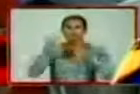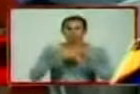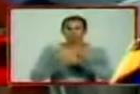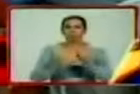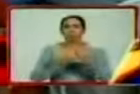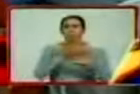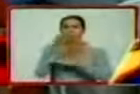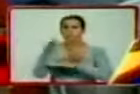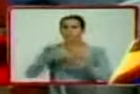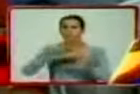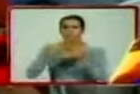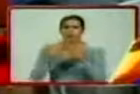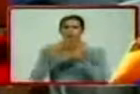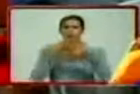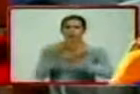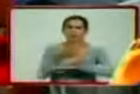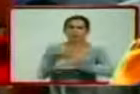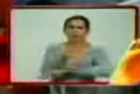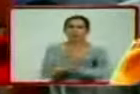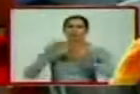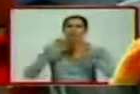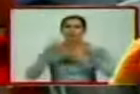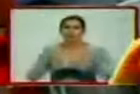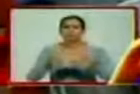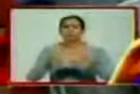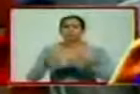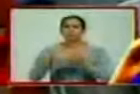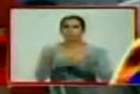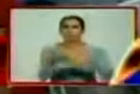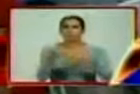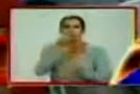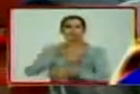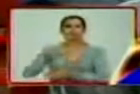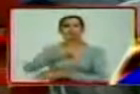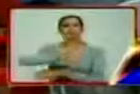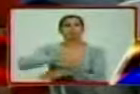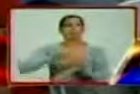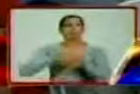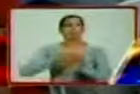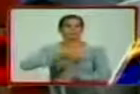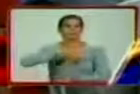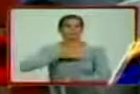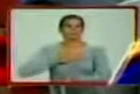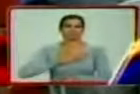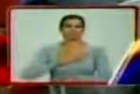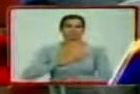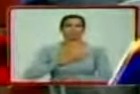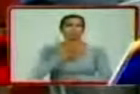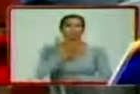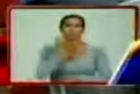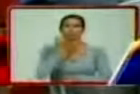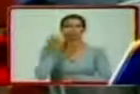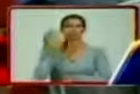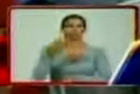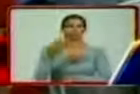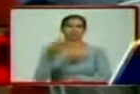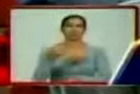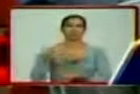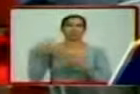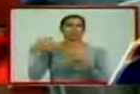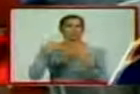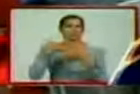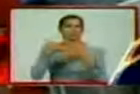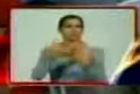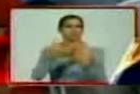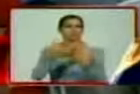barrios, nuestras avenidas, nuestros pueblos, nuestras ciudades, porque nosotros estamos acostumbrados es a la batalla,